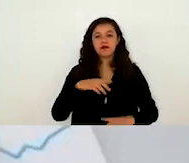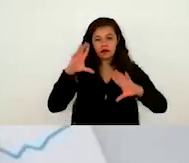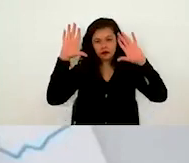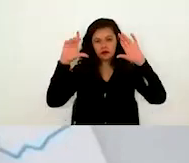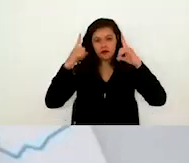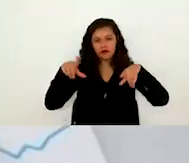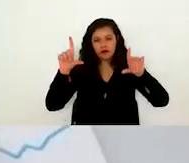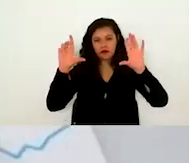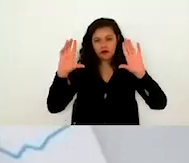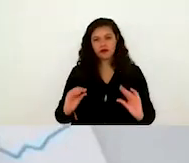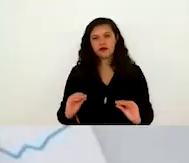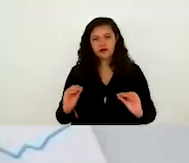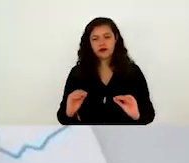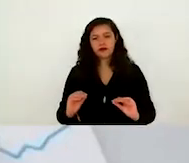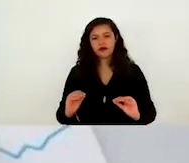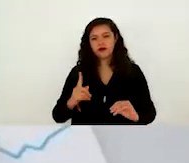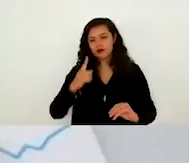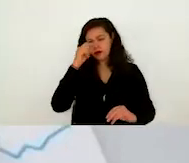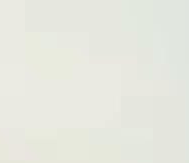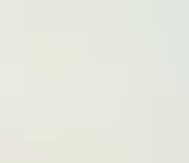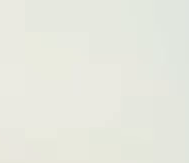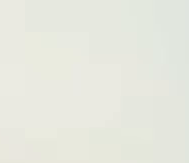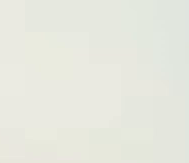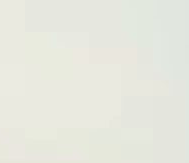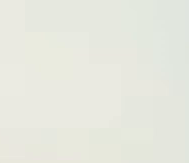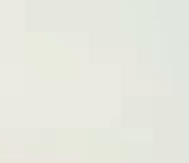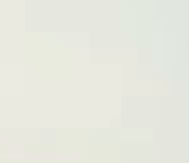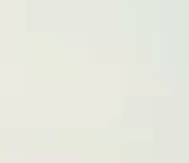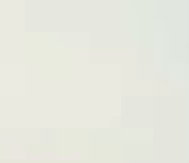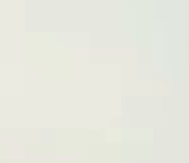de compartir parte en un momento para compartir las de la otra